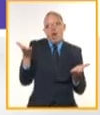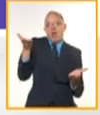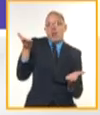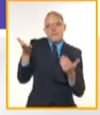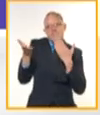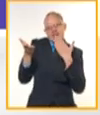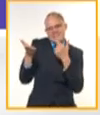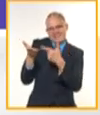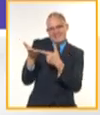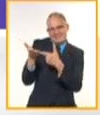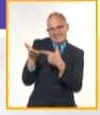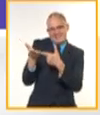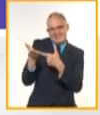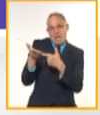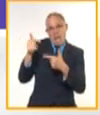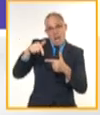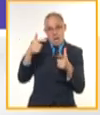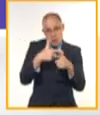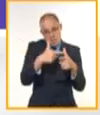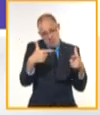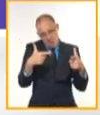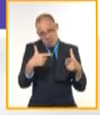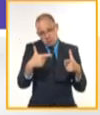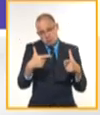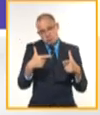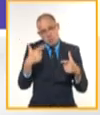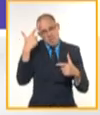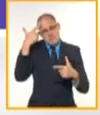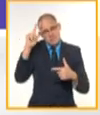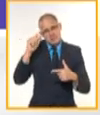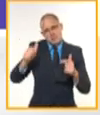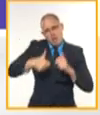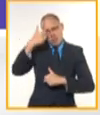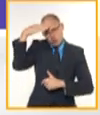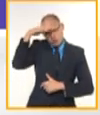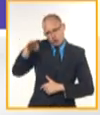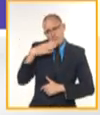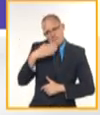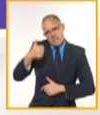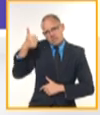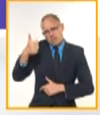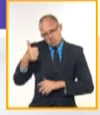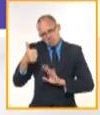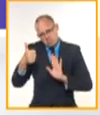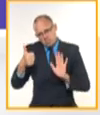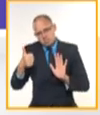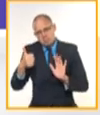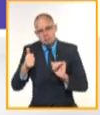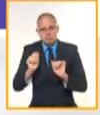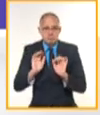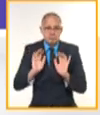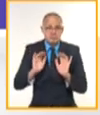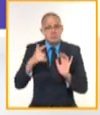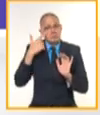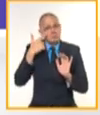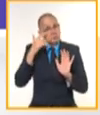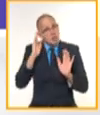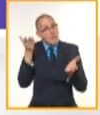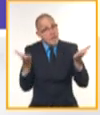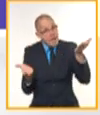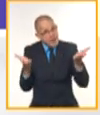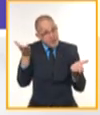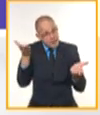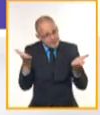tiempos. Eso también hay que decirlo. Pero volviendo al tema del mandato, que una